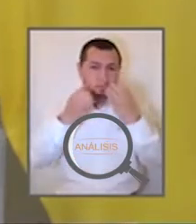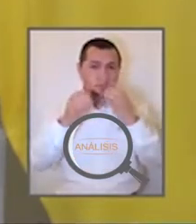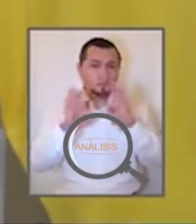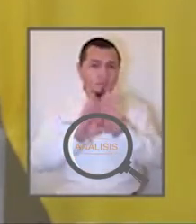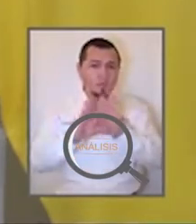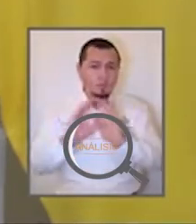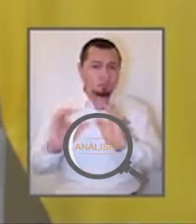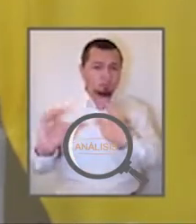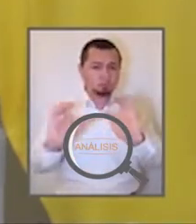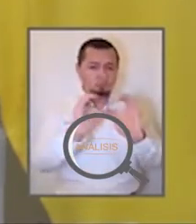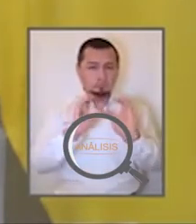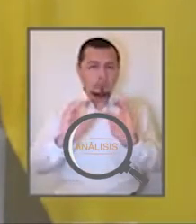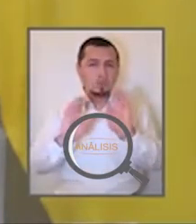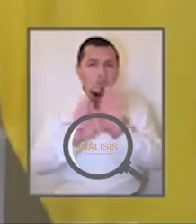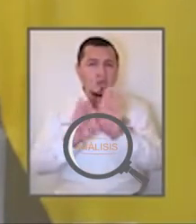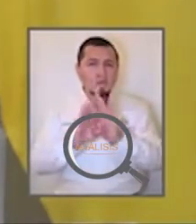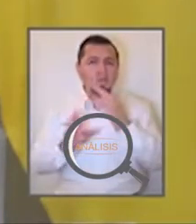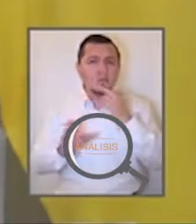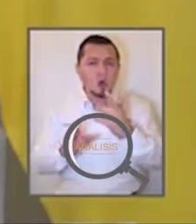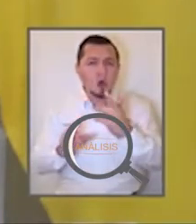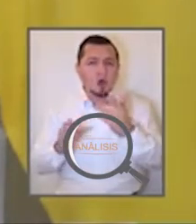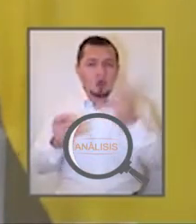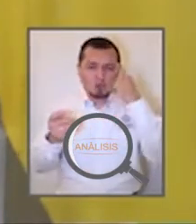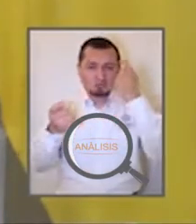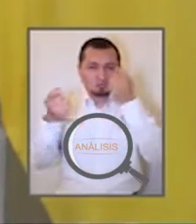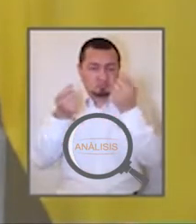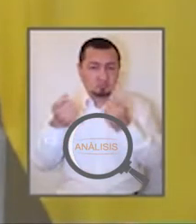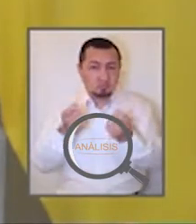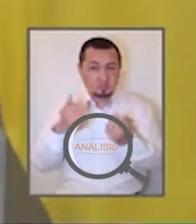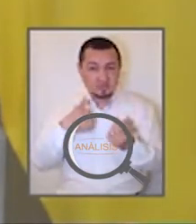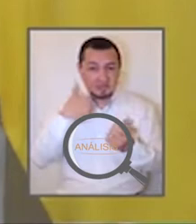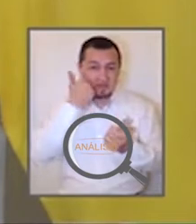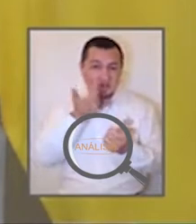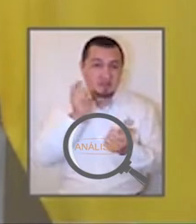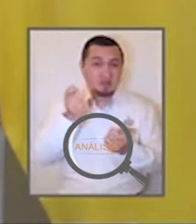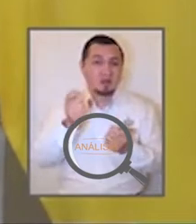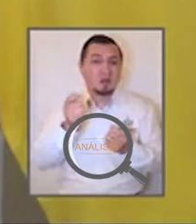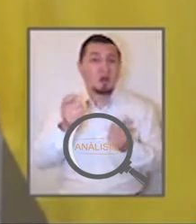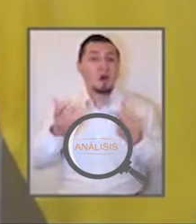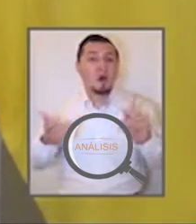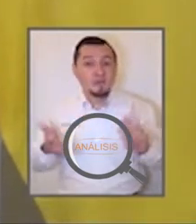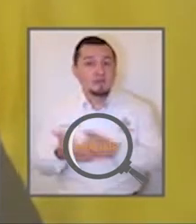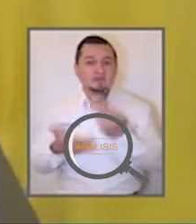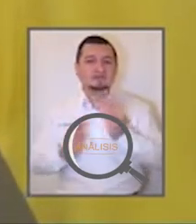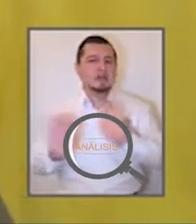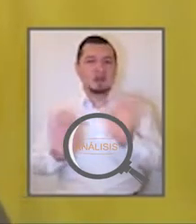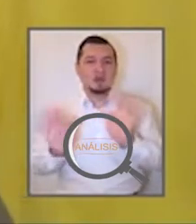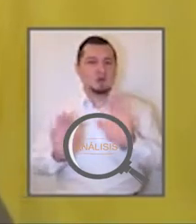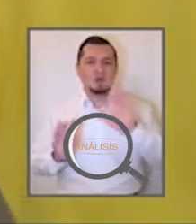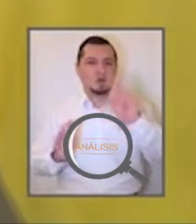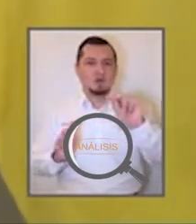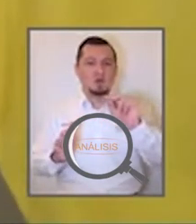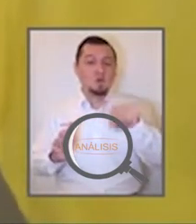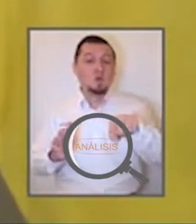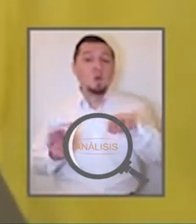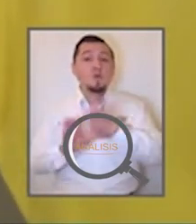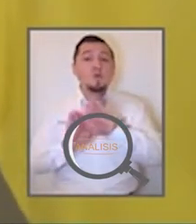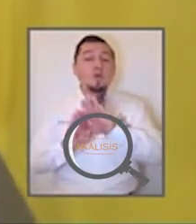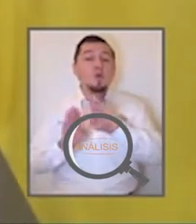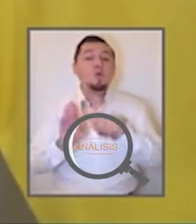tomará otra ruta, se diseñará un nuevo mecanismo, una nueva estrategia. Lo que queremos es no tener que volver a parar,